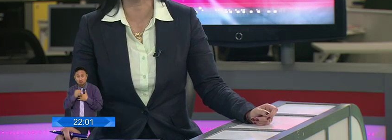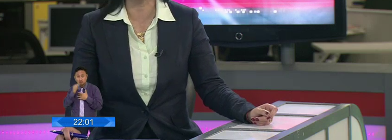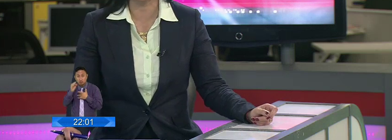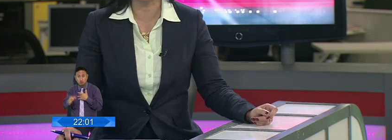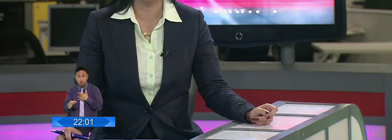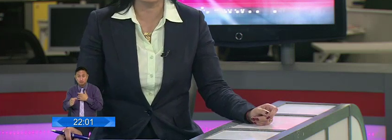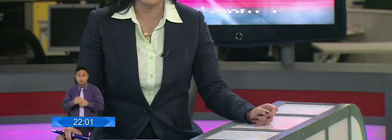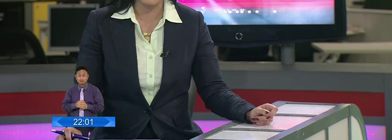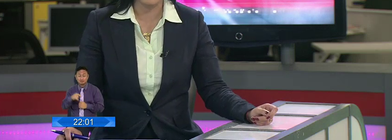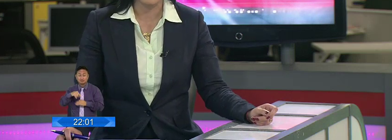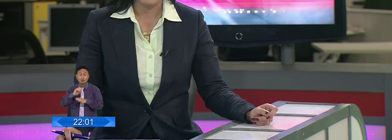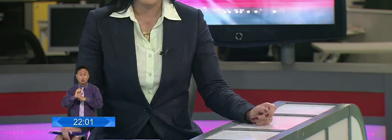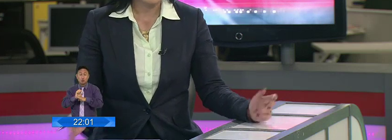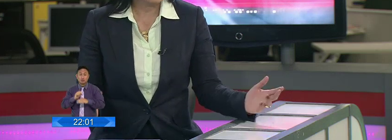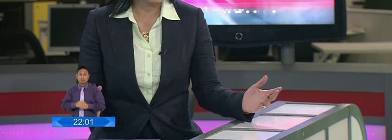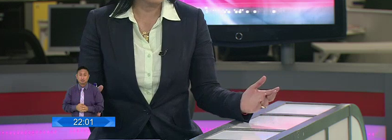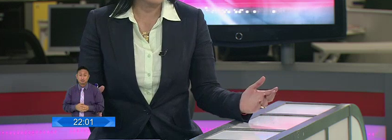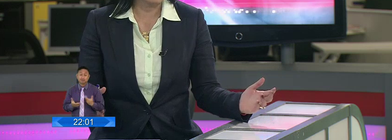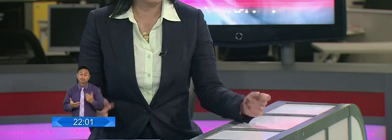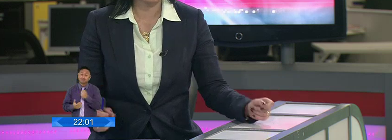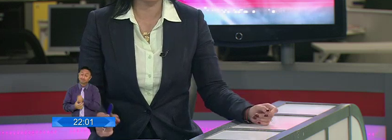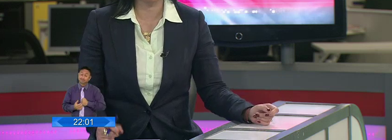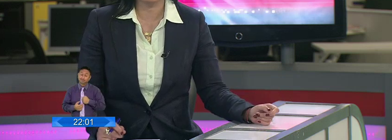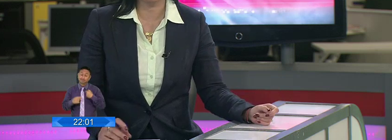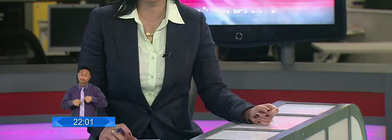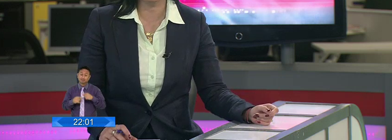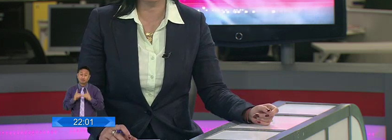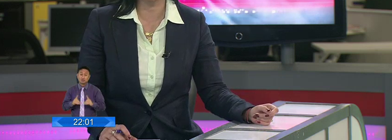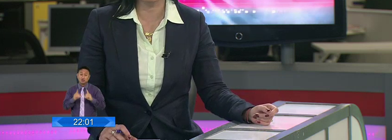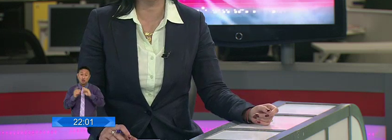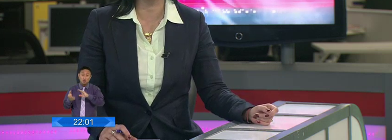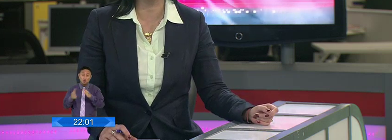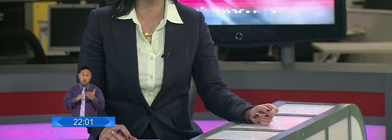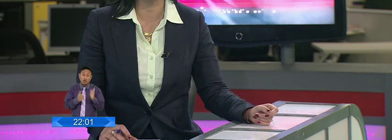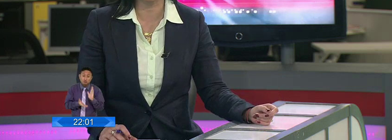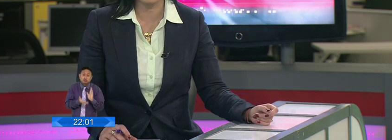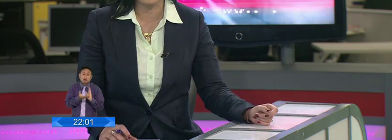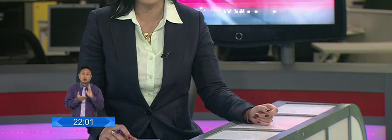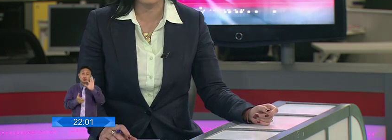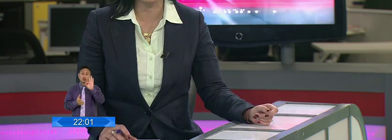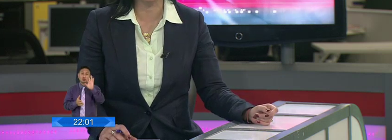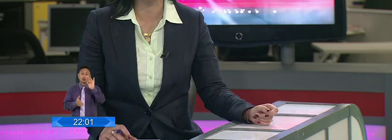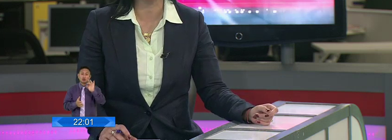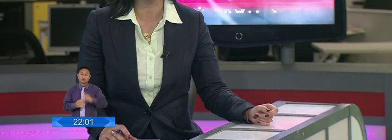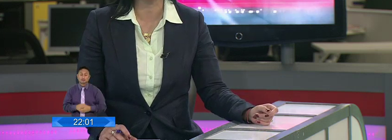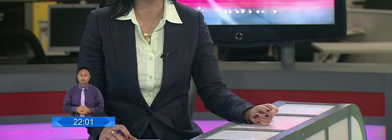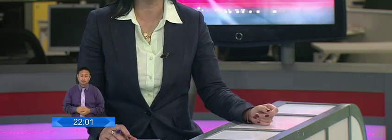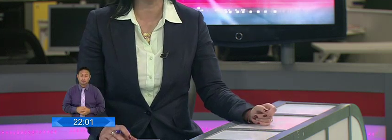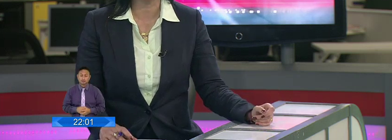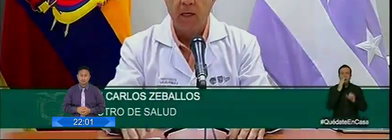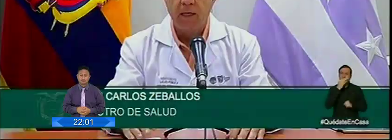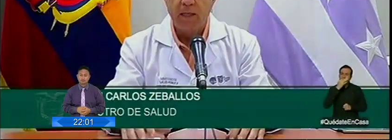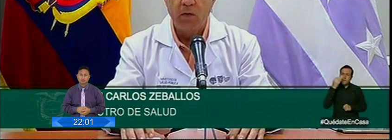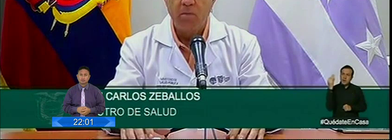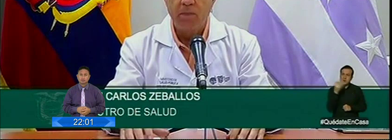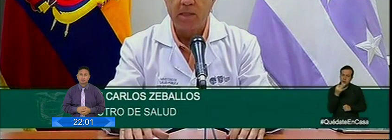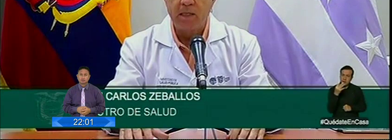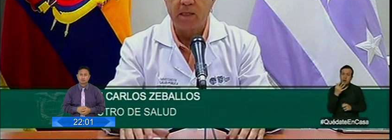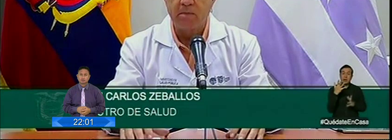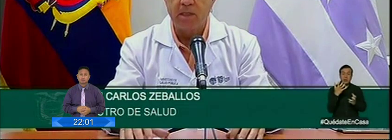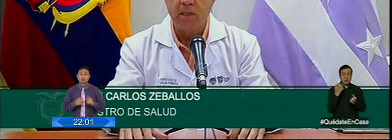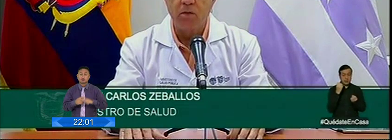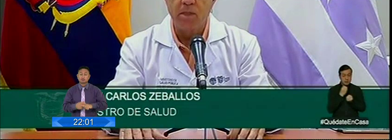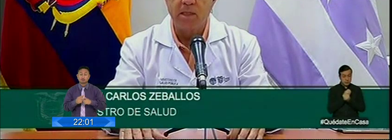coronavirus en el ecuador lamentablemente la cifra de fallecidos ascendió a 98 quiero empezar